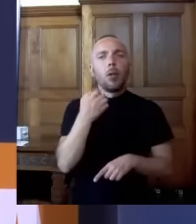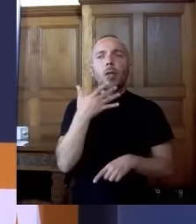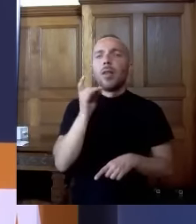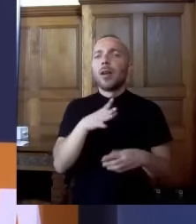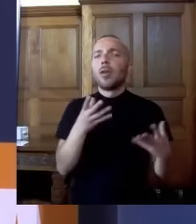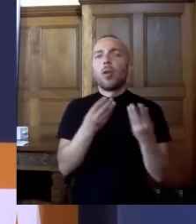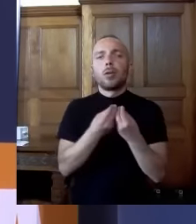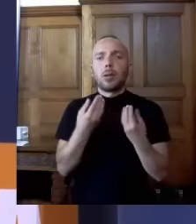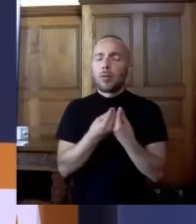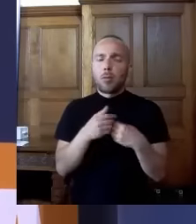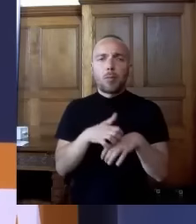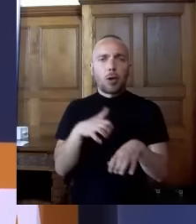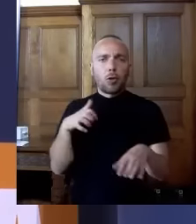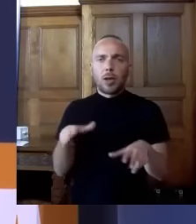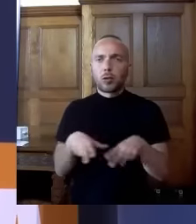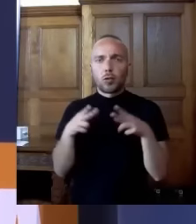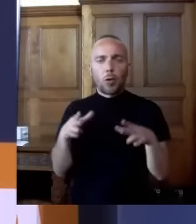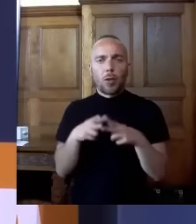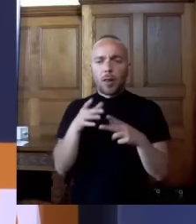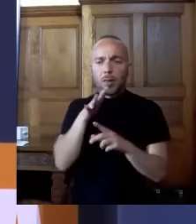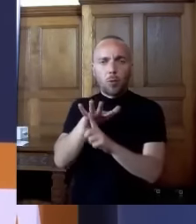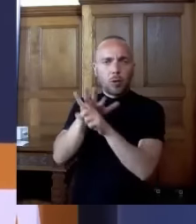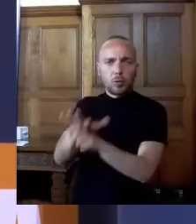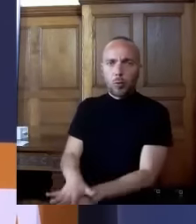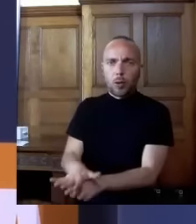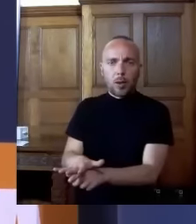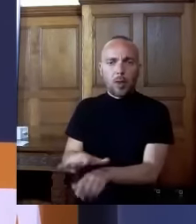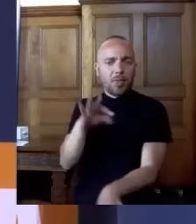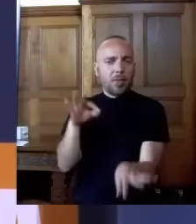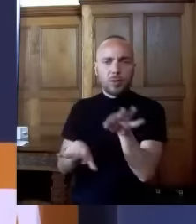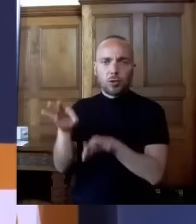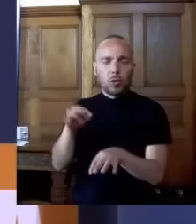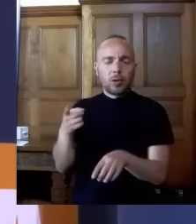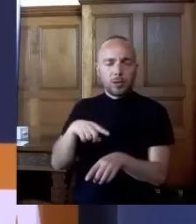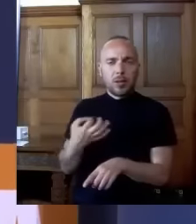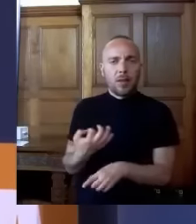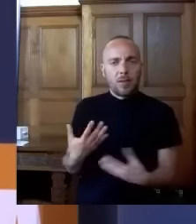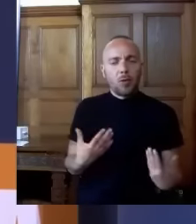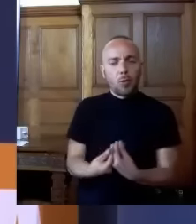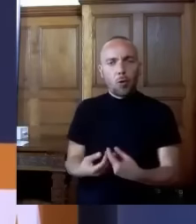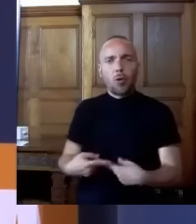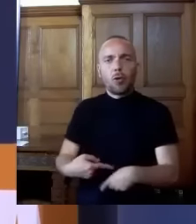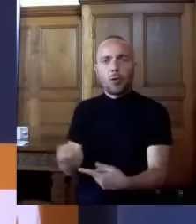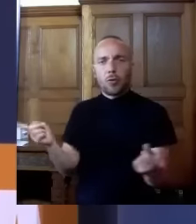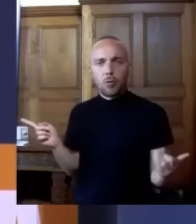mayoría social que está excluida de la toma de decisiones